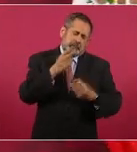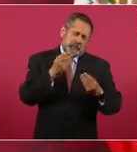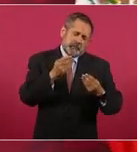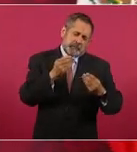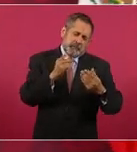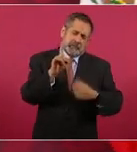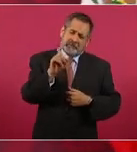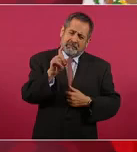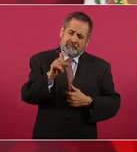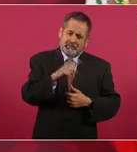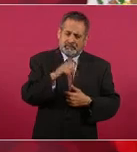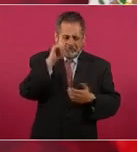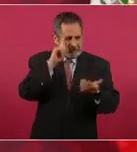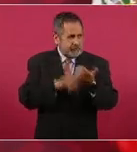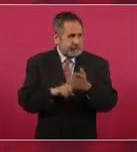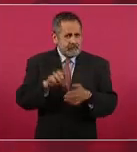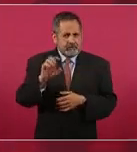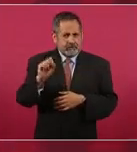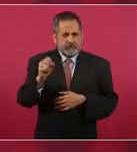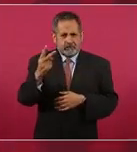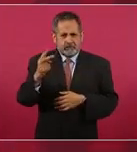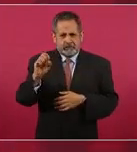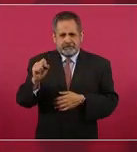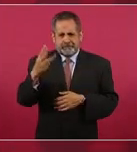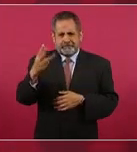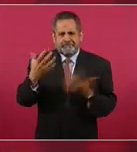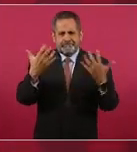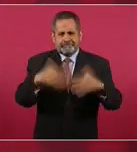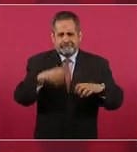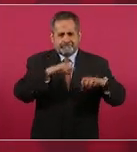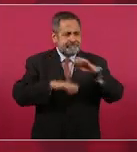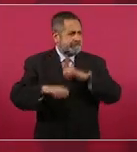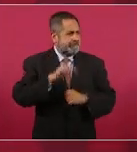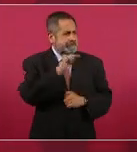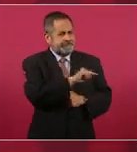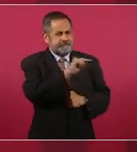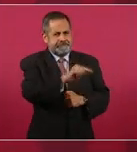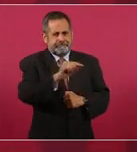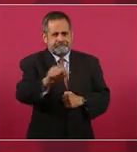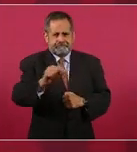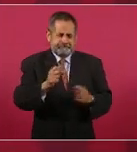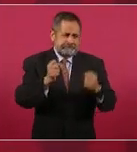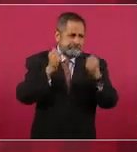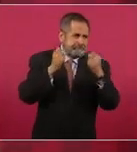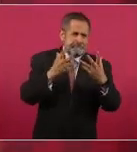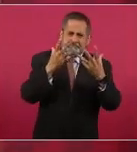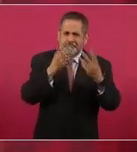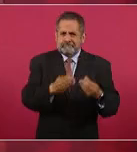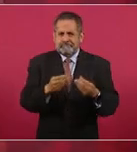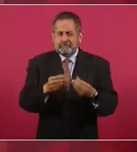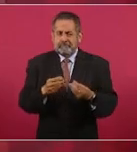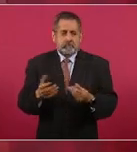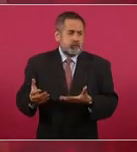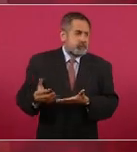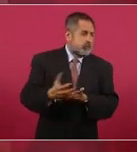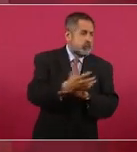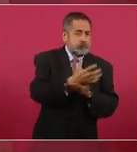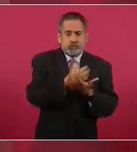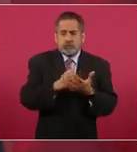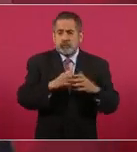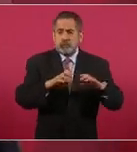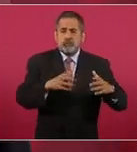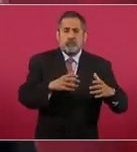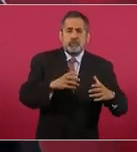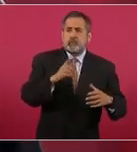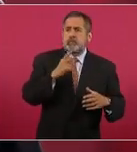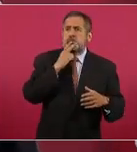de creo que 62, 63 empresas que tienen un consumo como